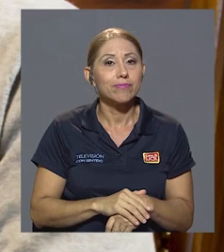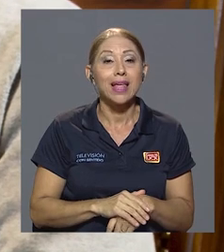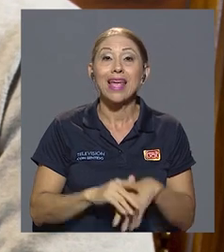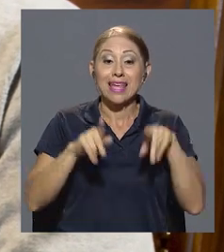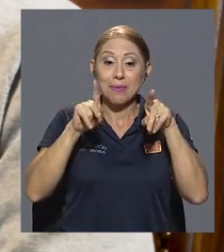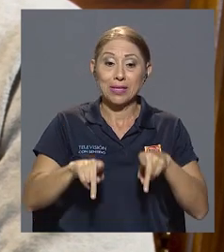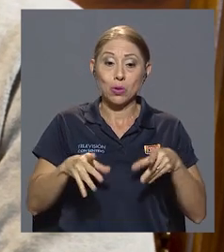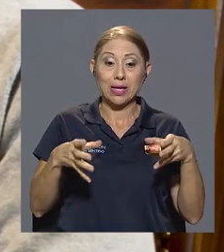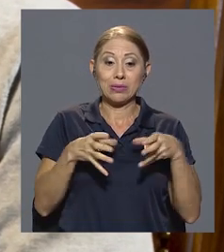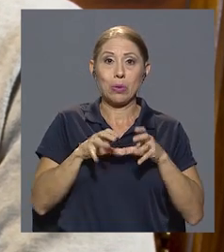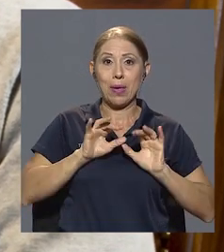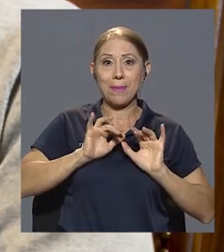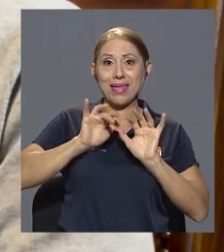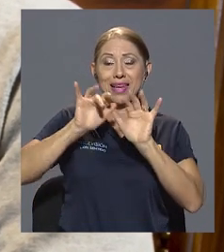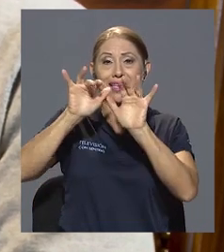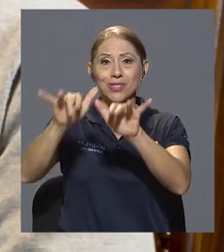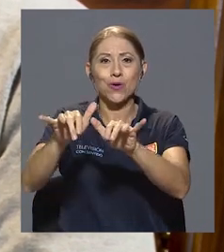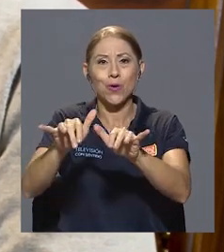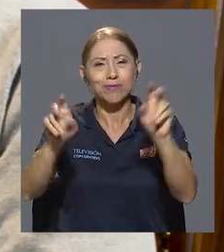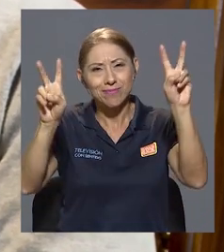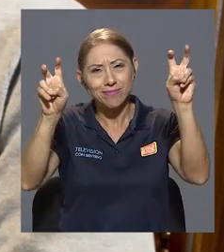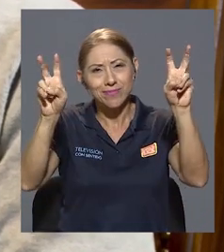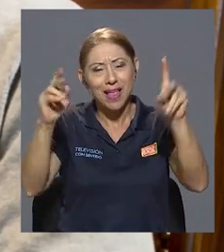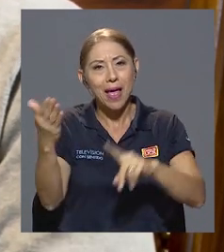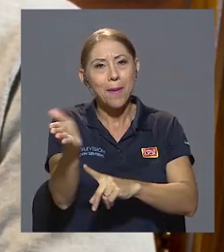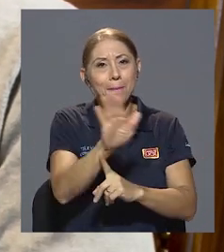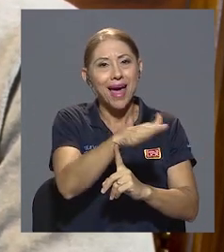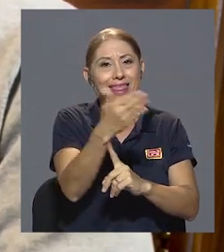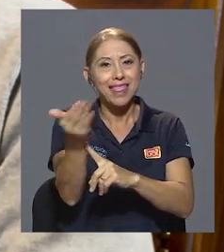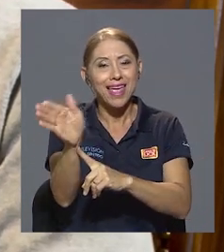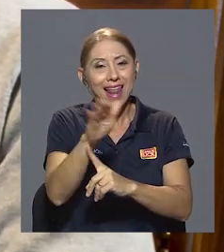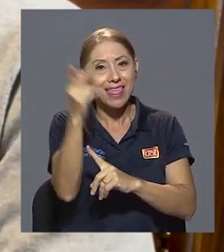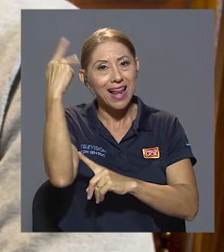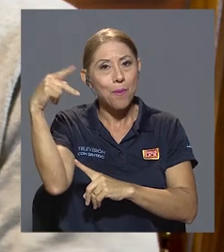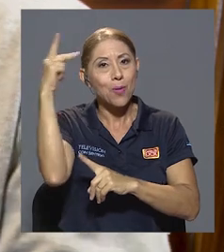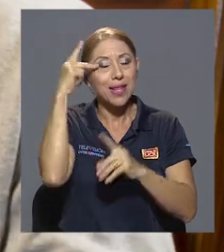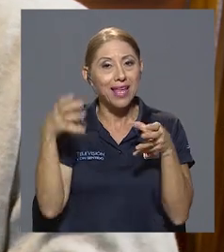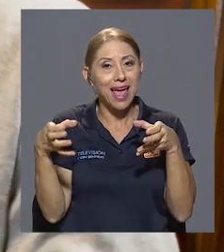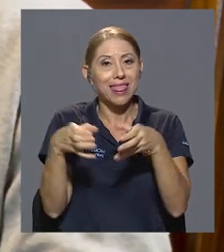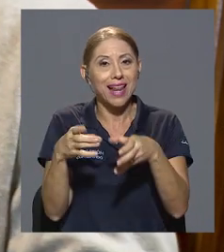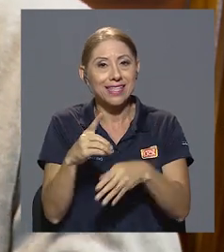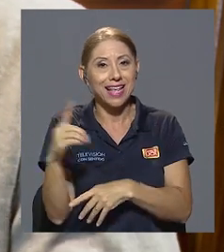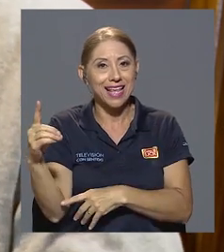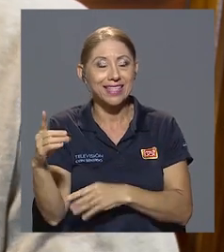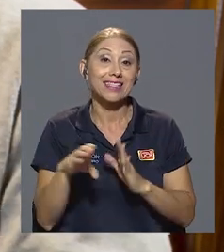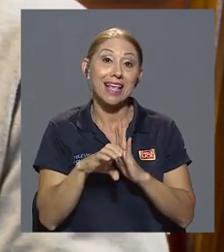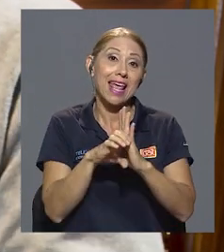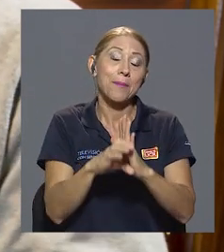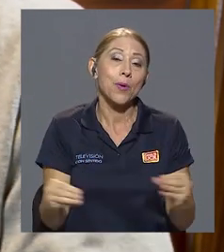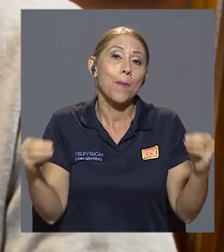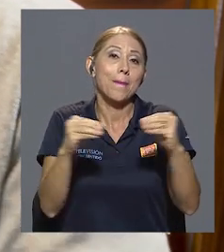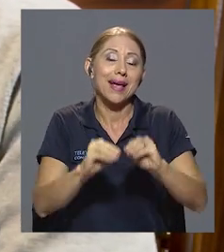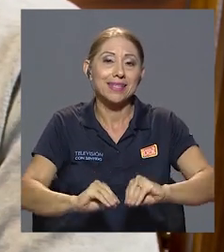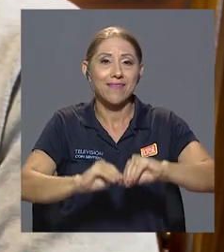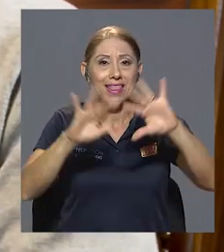migración se ha convertido en una especie de bandera de la política de las derechas eso pues claro que el ejemplo más